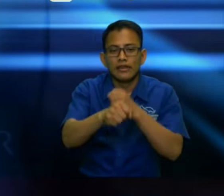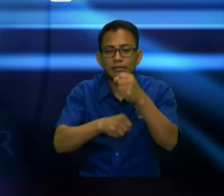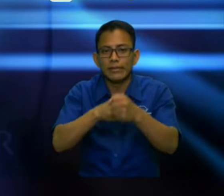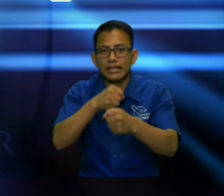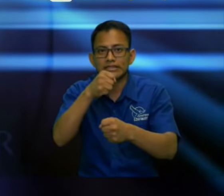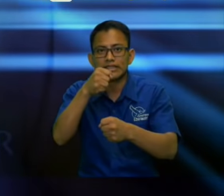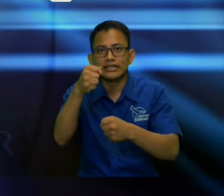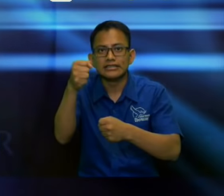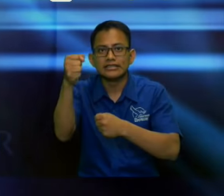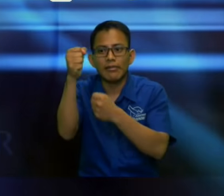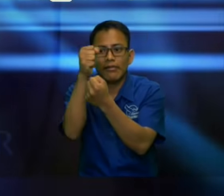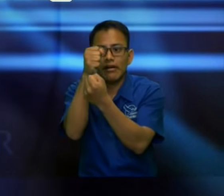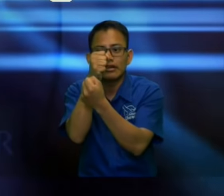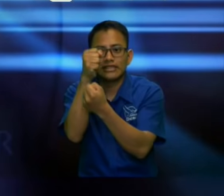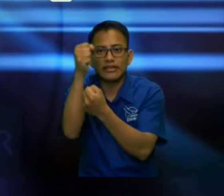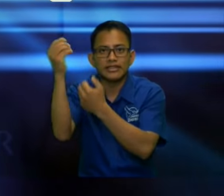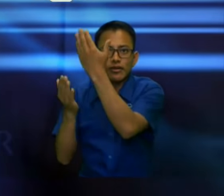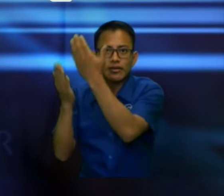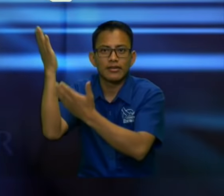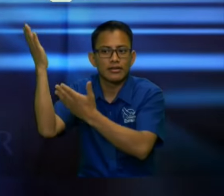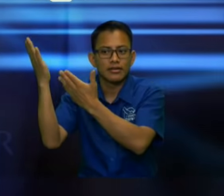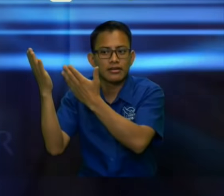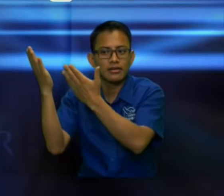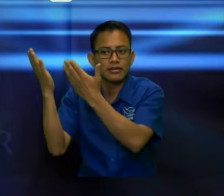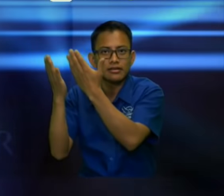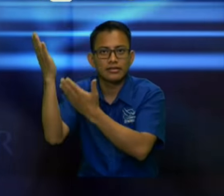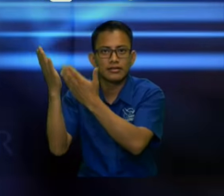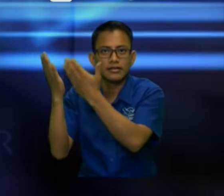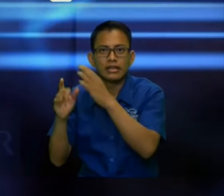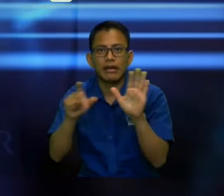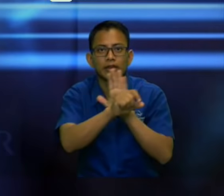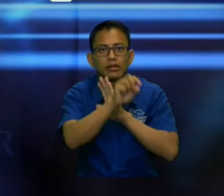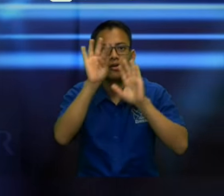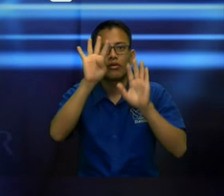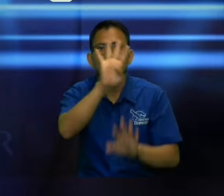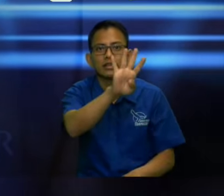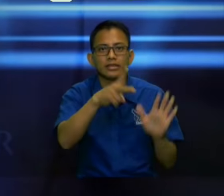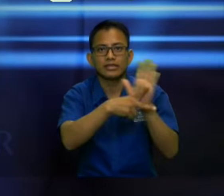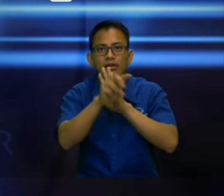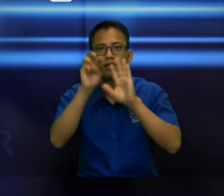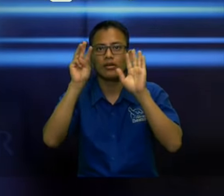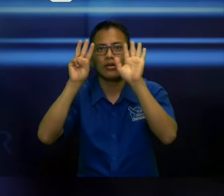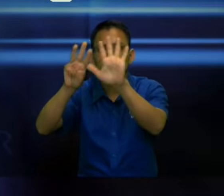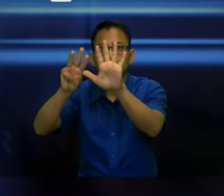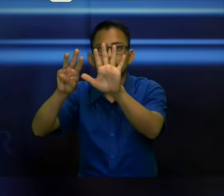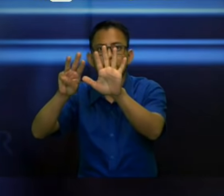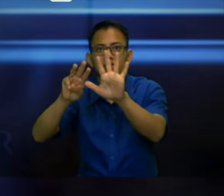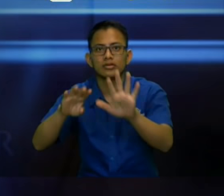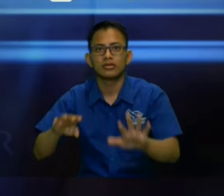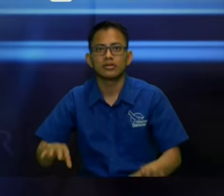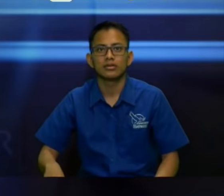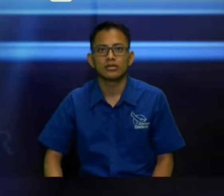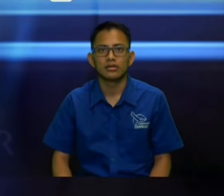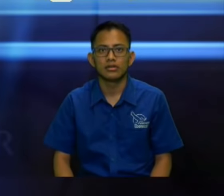Filipenses capítulo 4, versículo 8. Por lo demás, hermanos, todo lo que es verdadero,